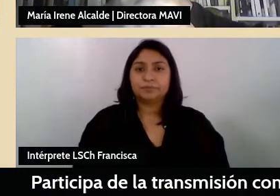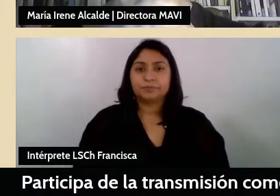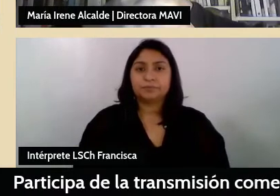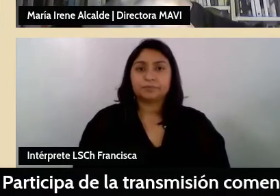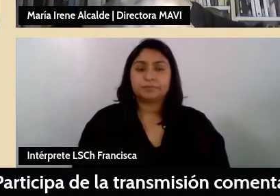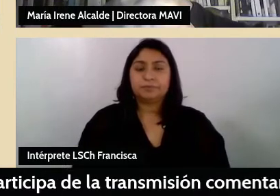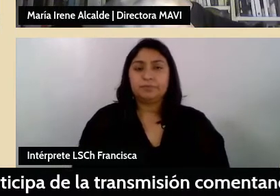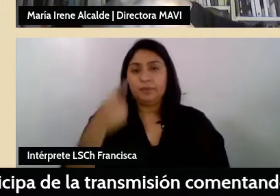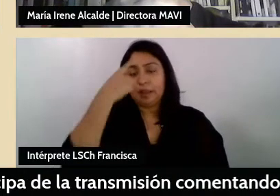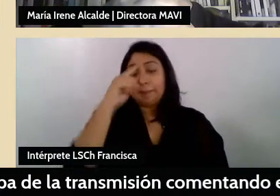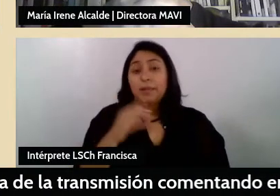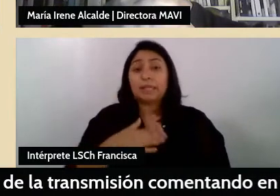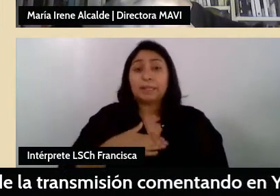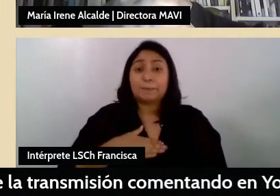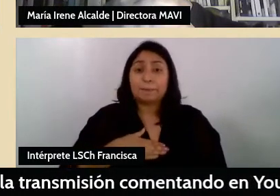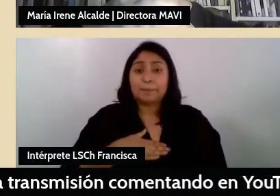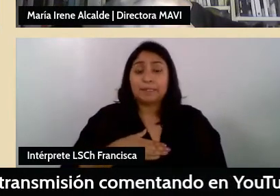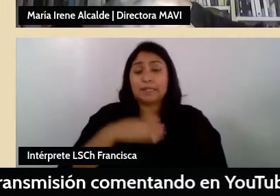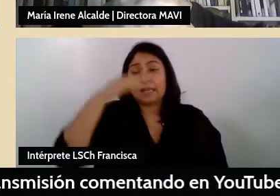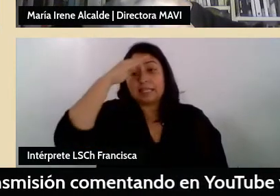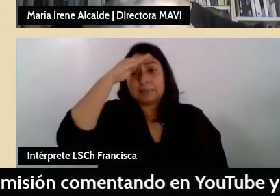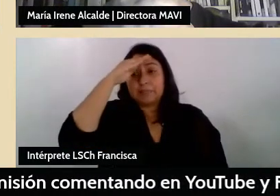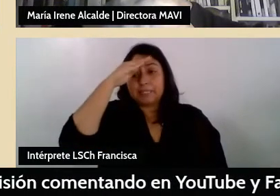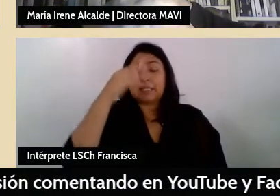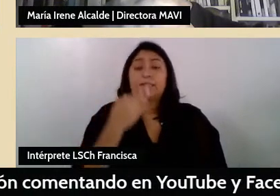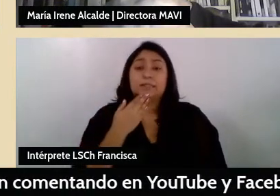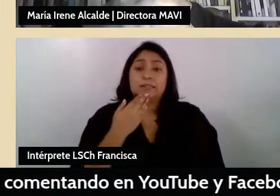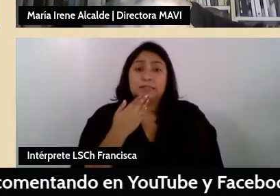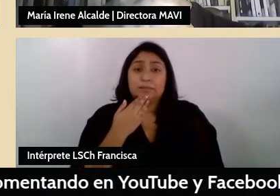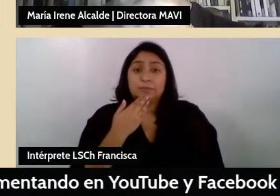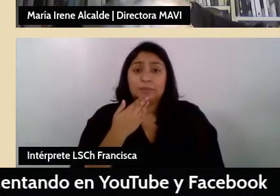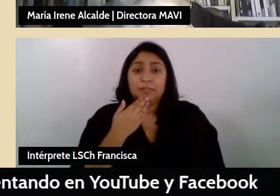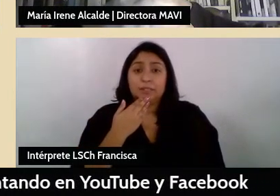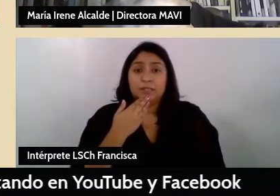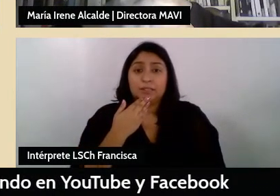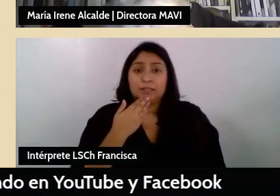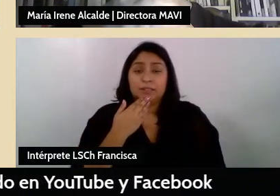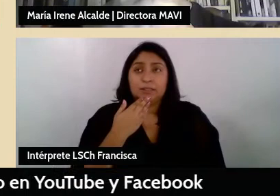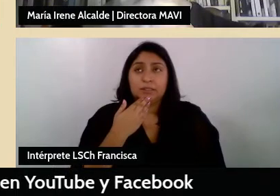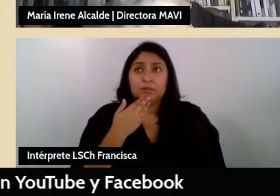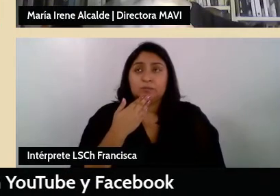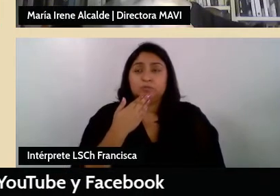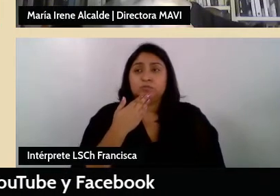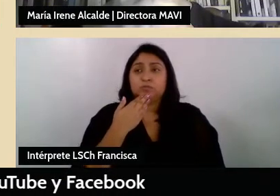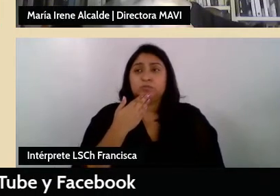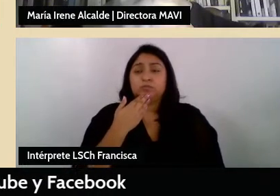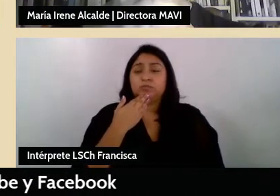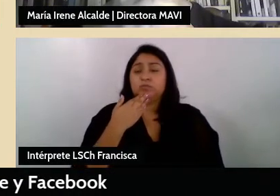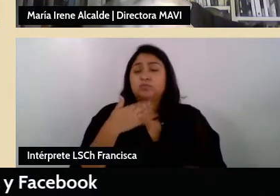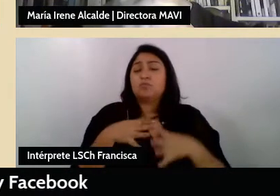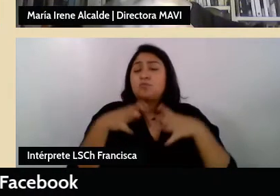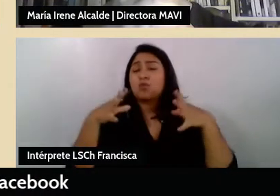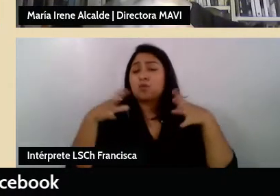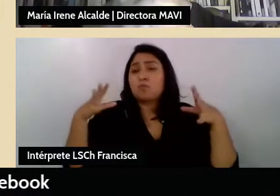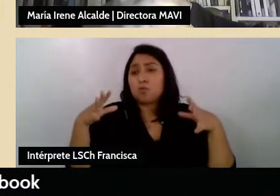Para mí la experiencia también fue muy gratificante porque